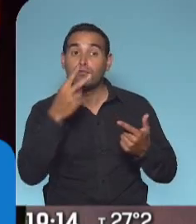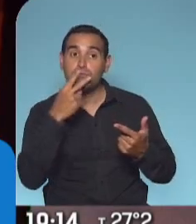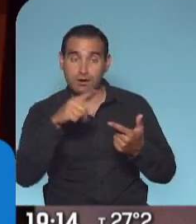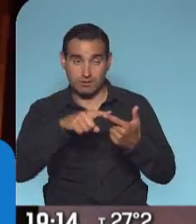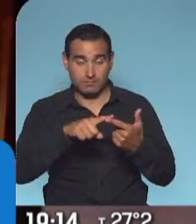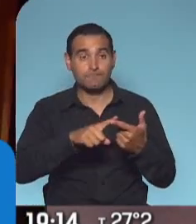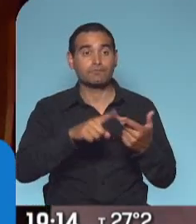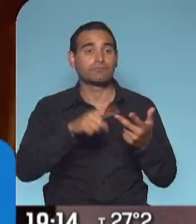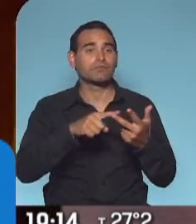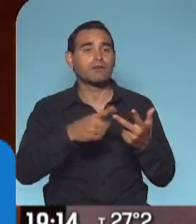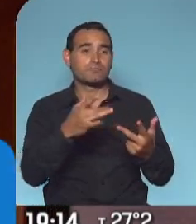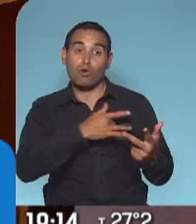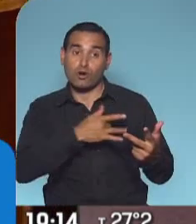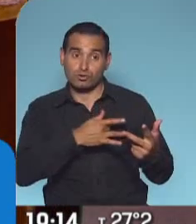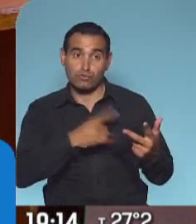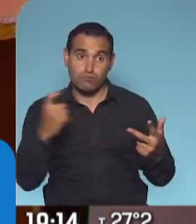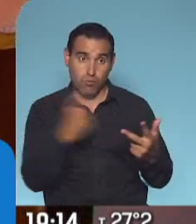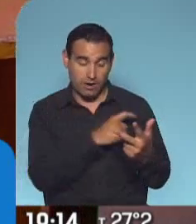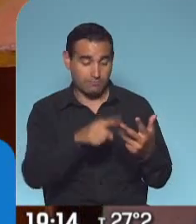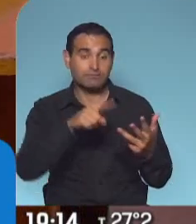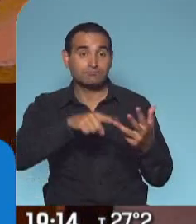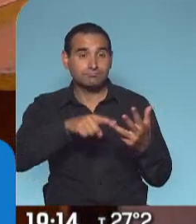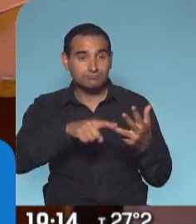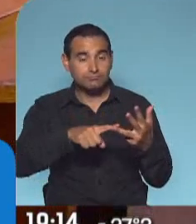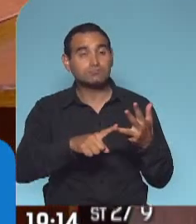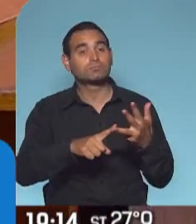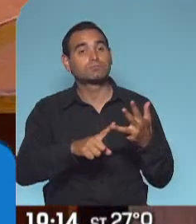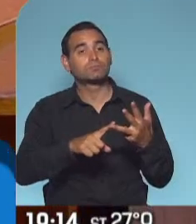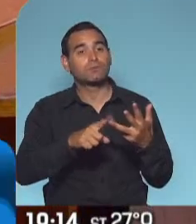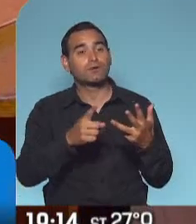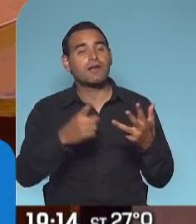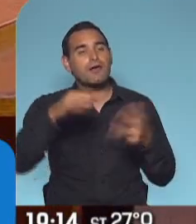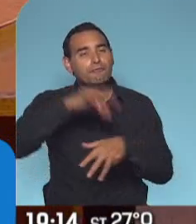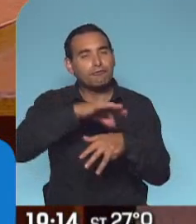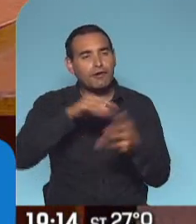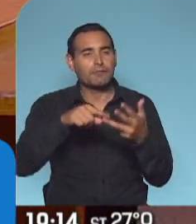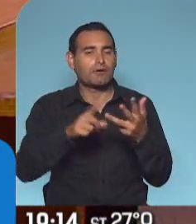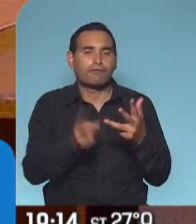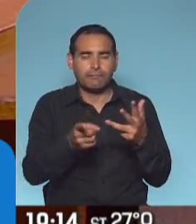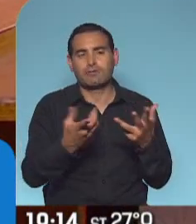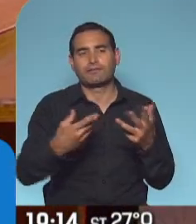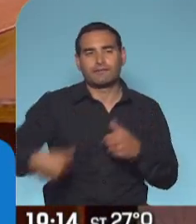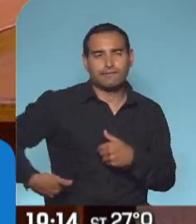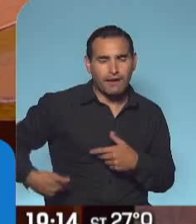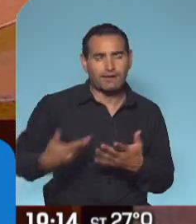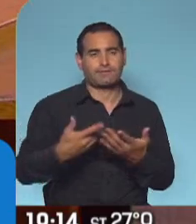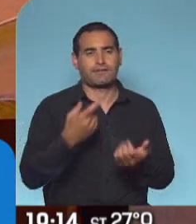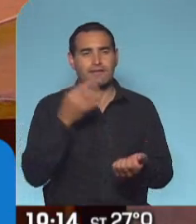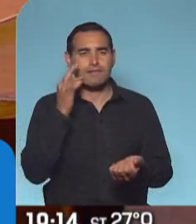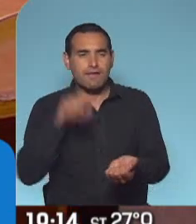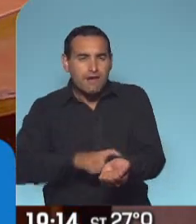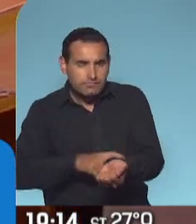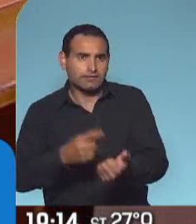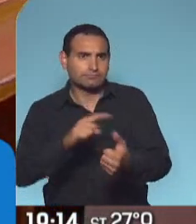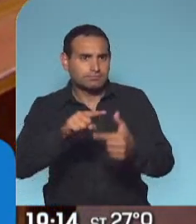alta, enfermos cardiovasculares, enfermos inmunosuprimidos, enfermos crónicos renales, diabéticos. Esos son los que más